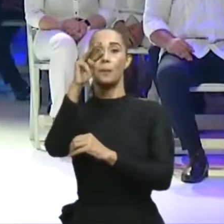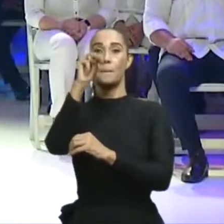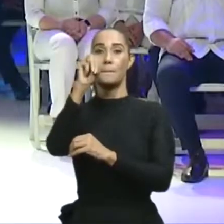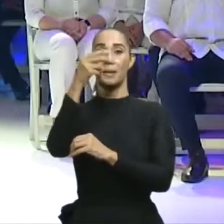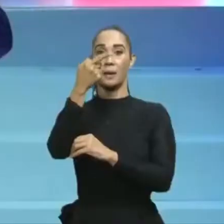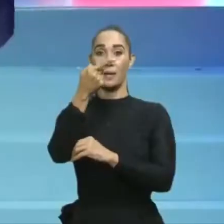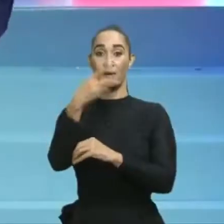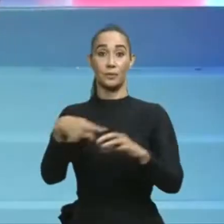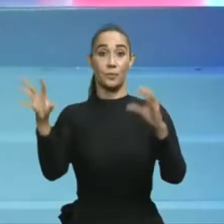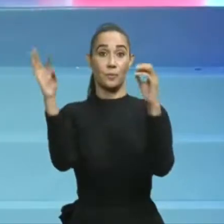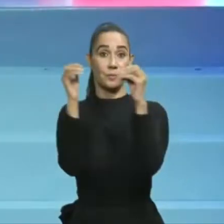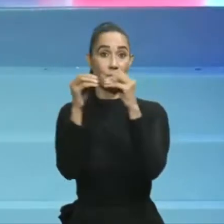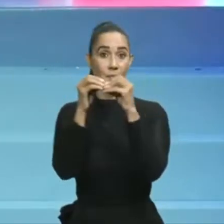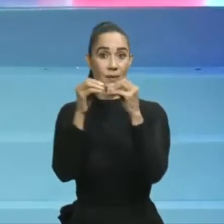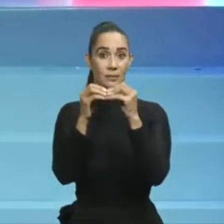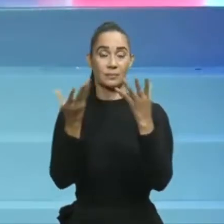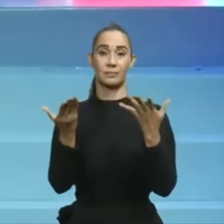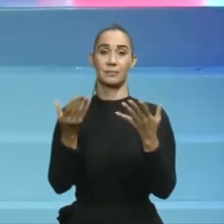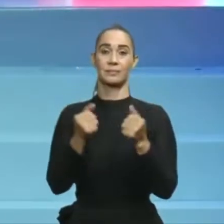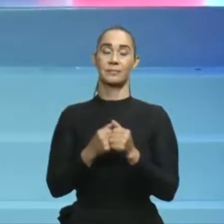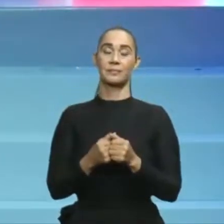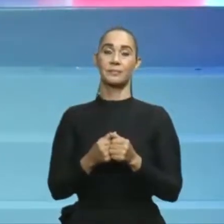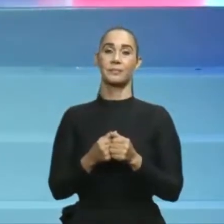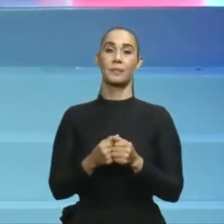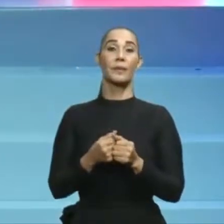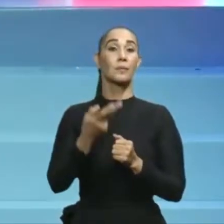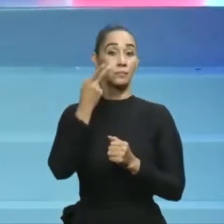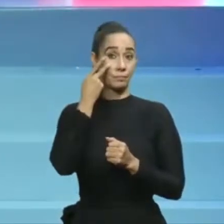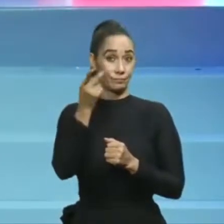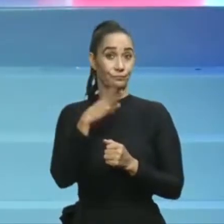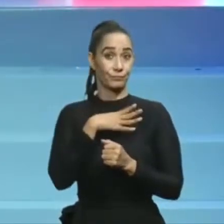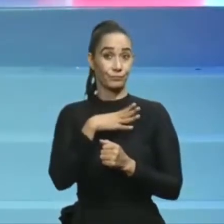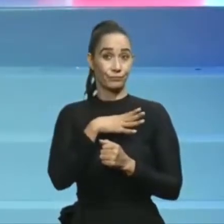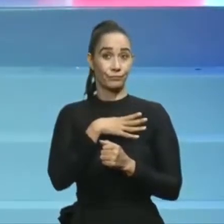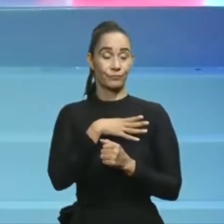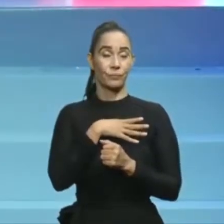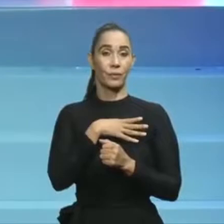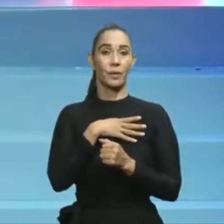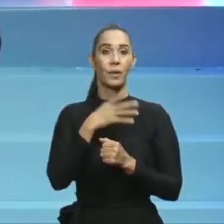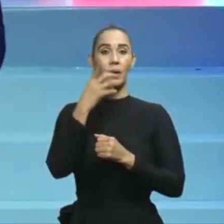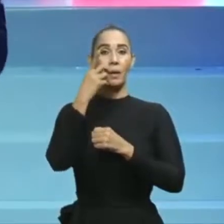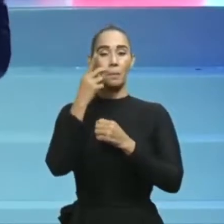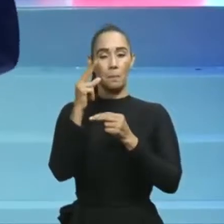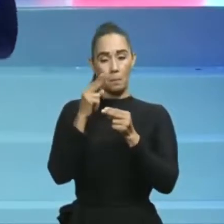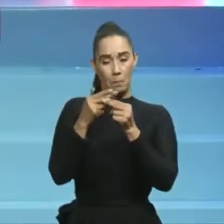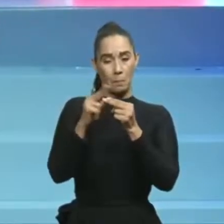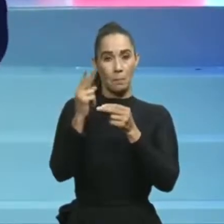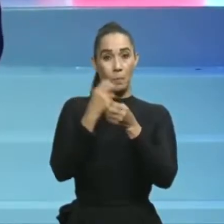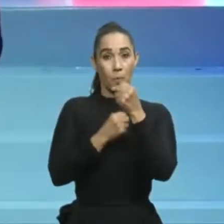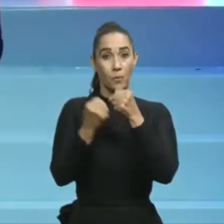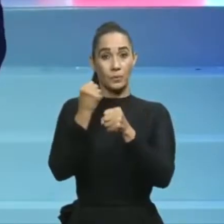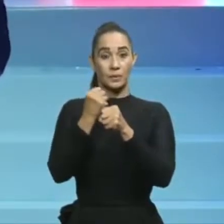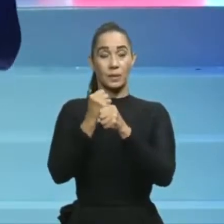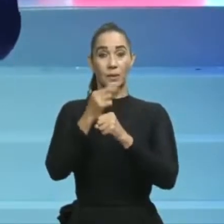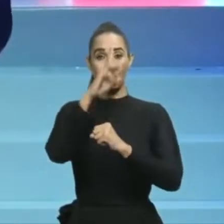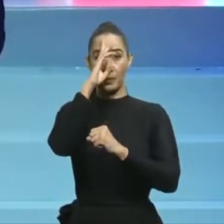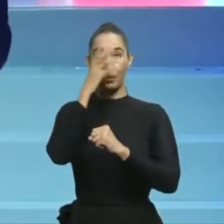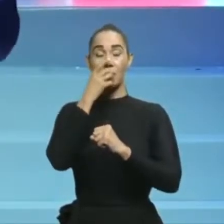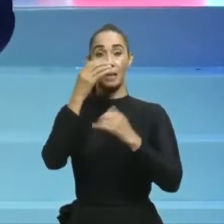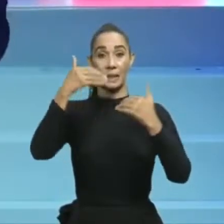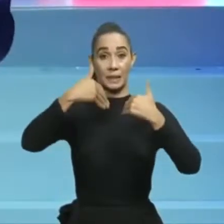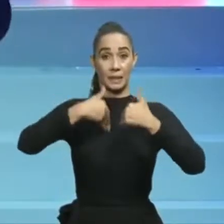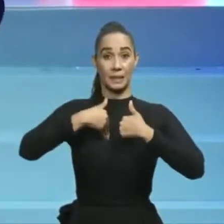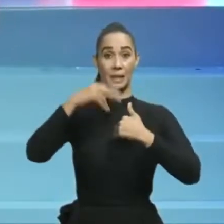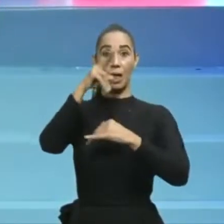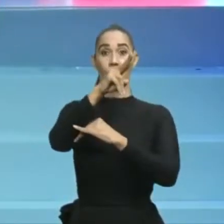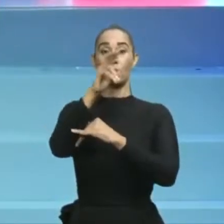en su en suma escuchen bien en pocos años el país contará con dos mil